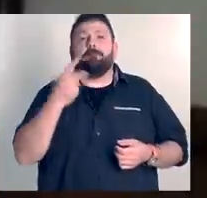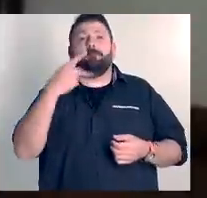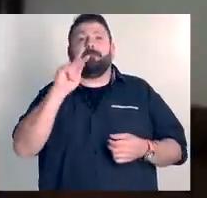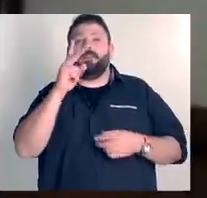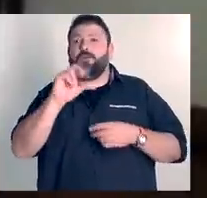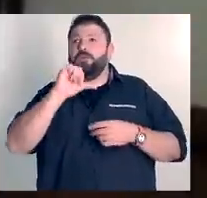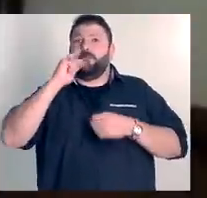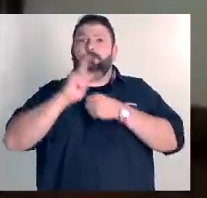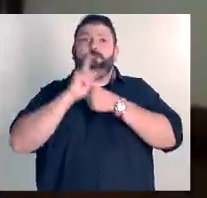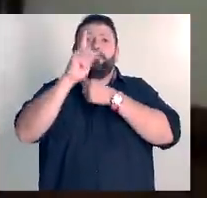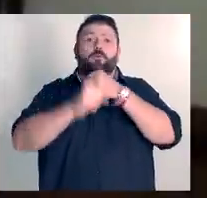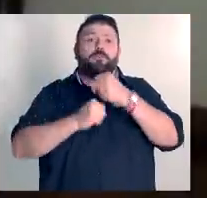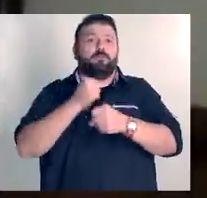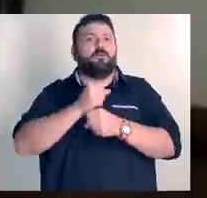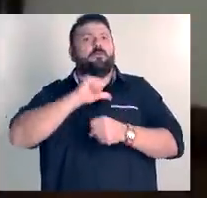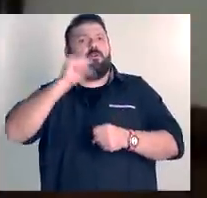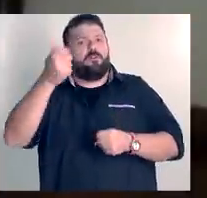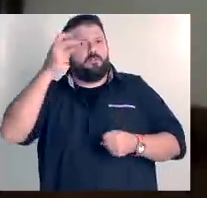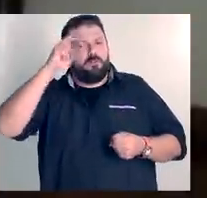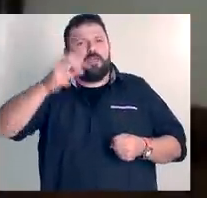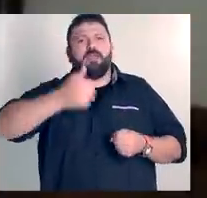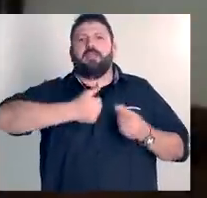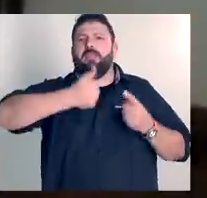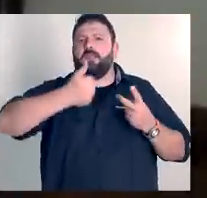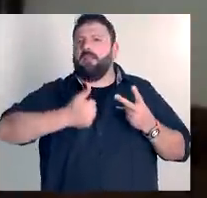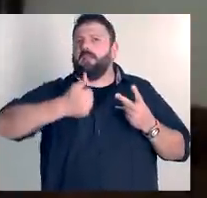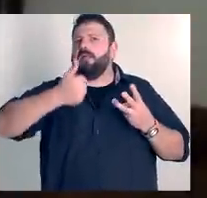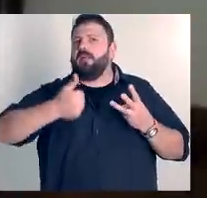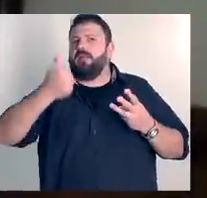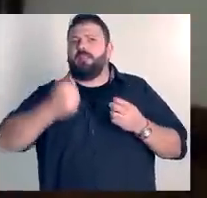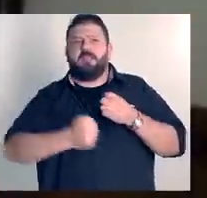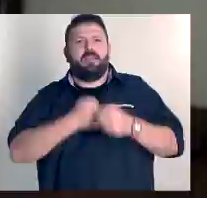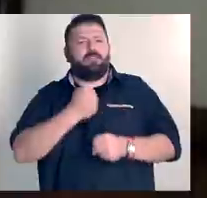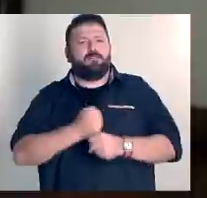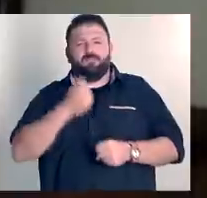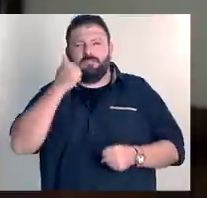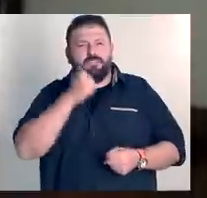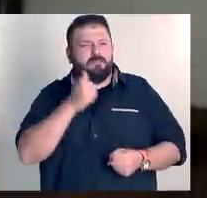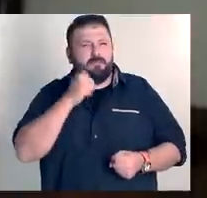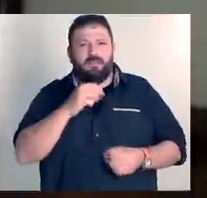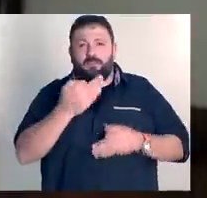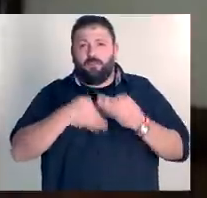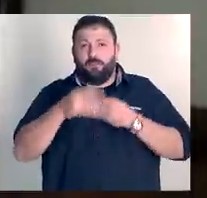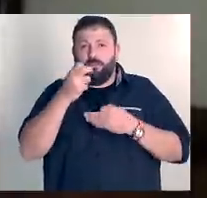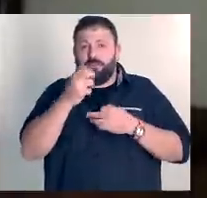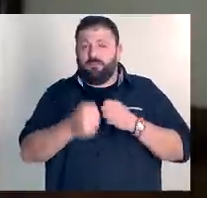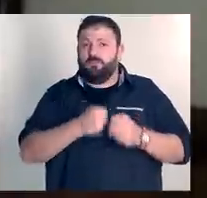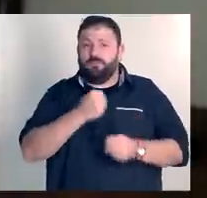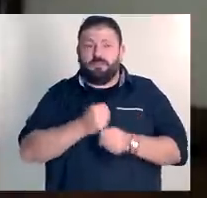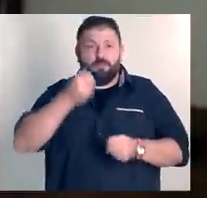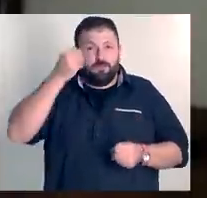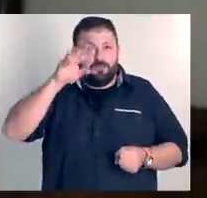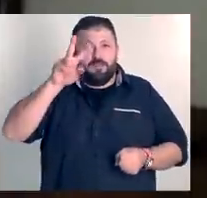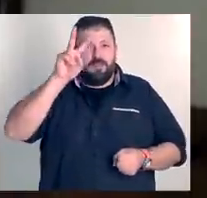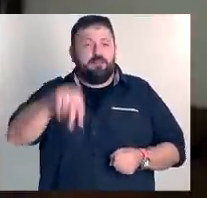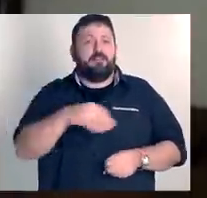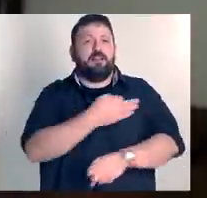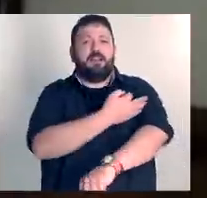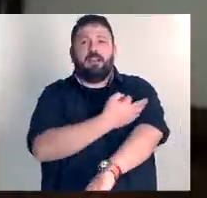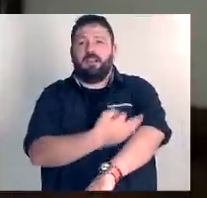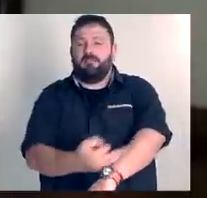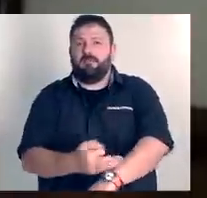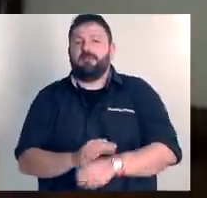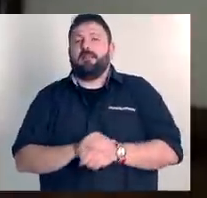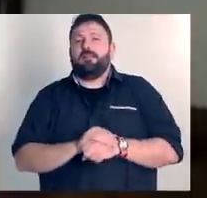haber otro y cada año, porque yo quiero contarte que en todos estos años que he estado en OmniLife, la familia Vergara, la